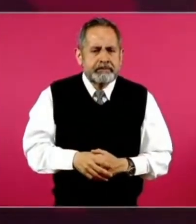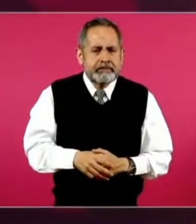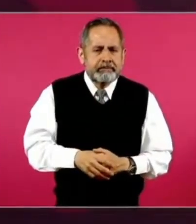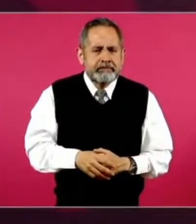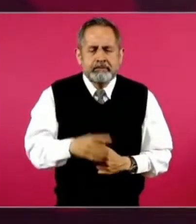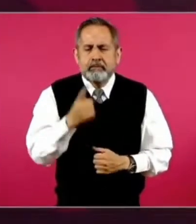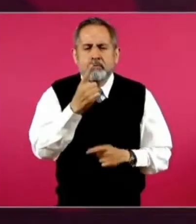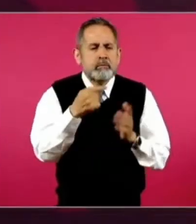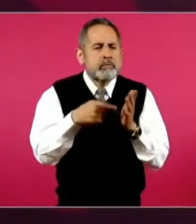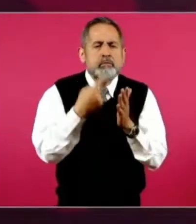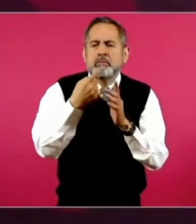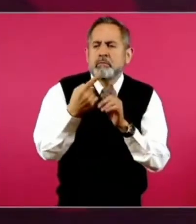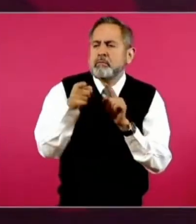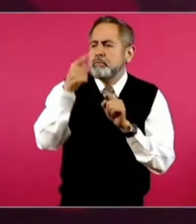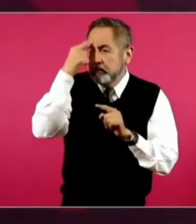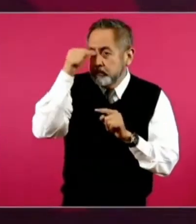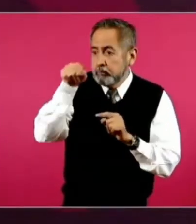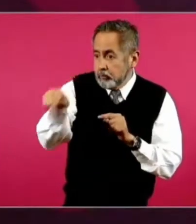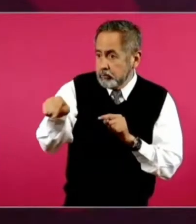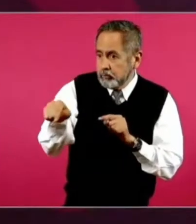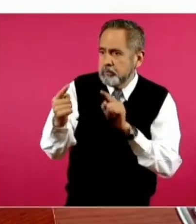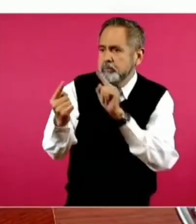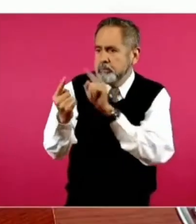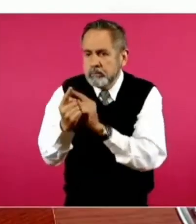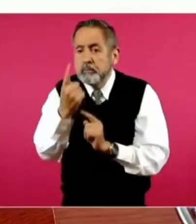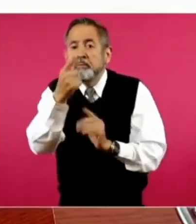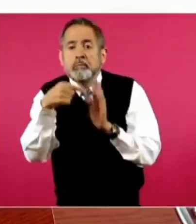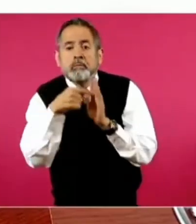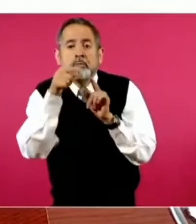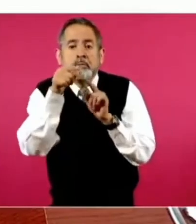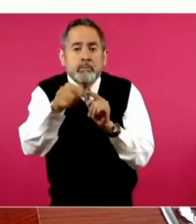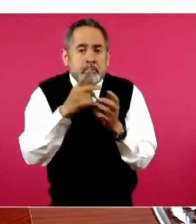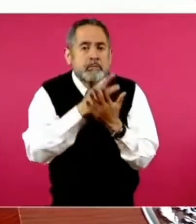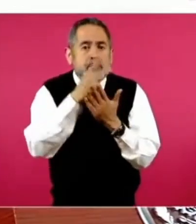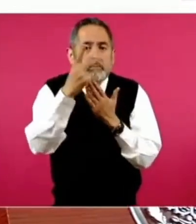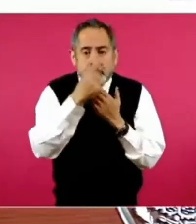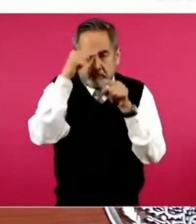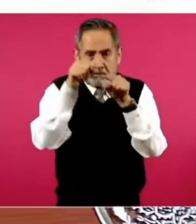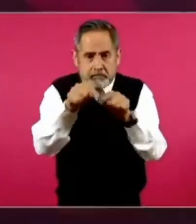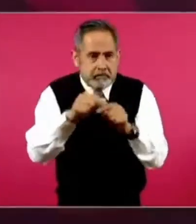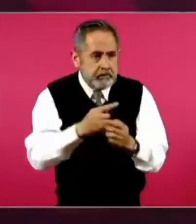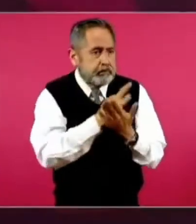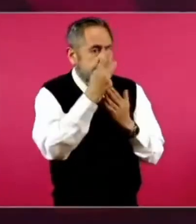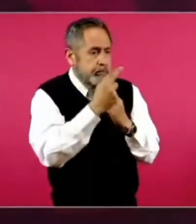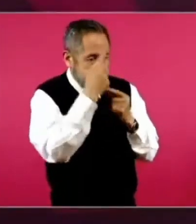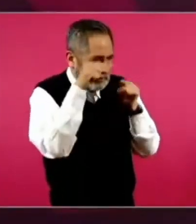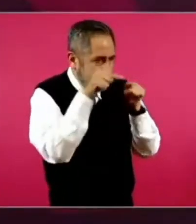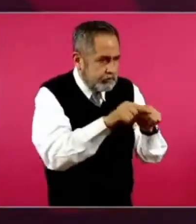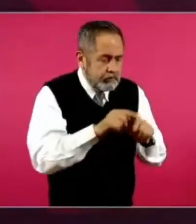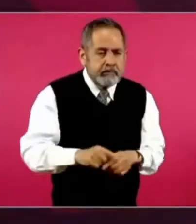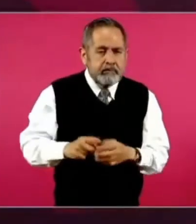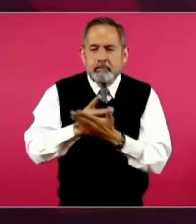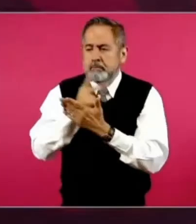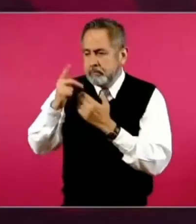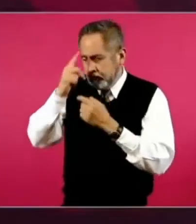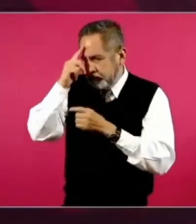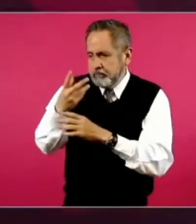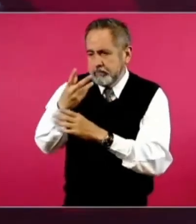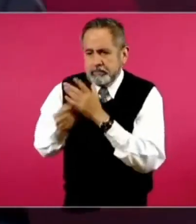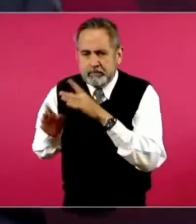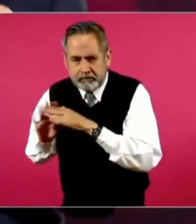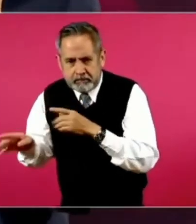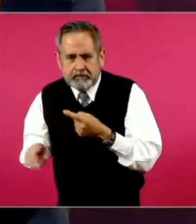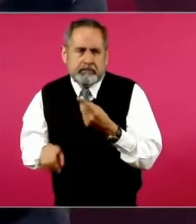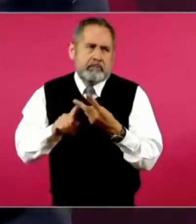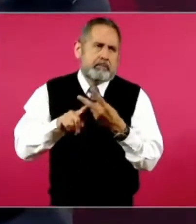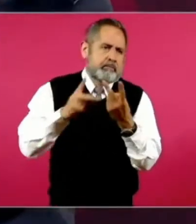manera aislada. El programa para desplazados, el